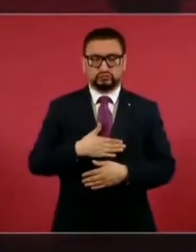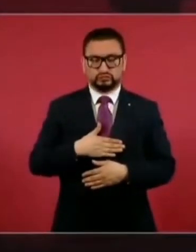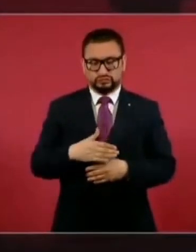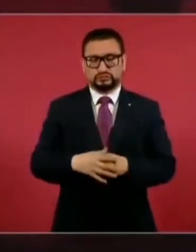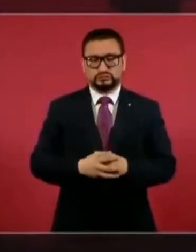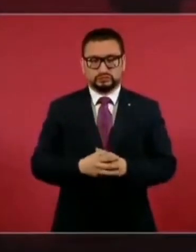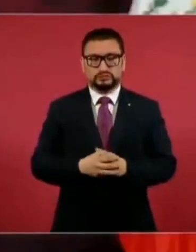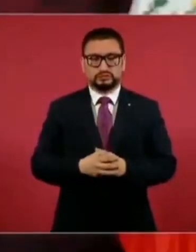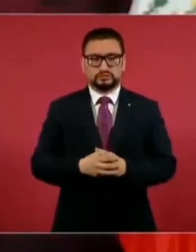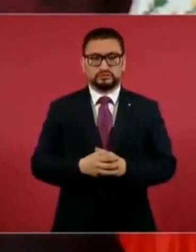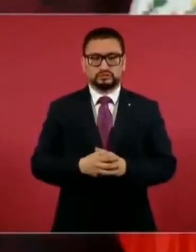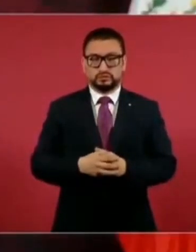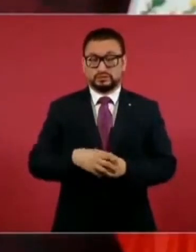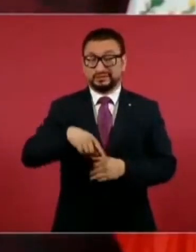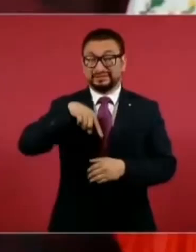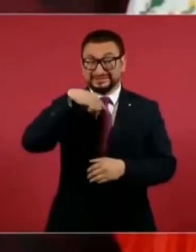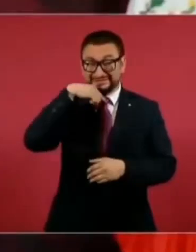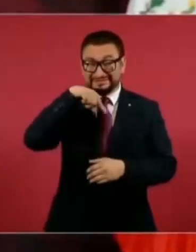O sea, que no es en vano